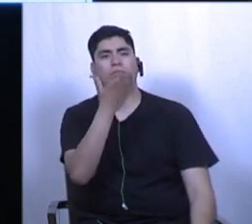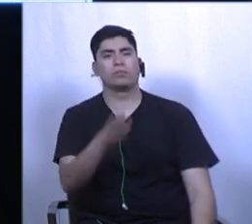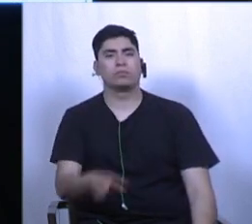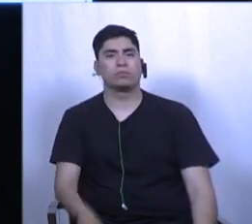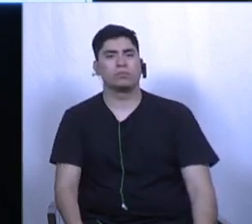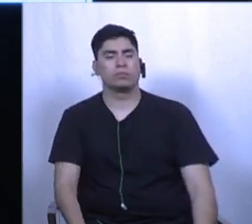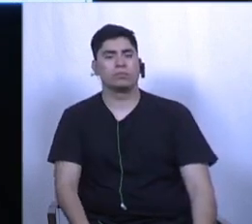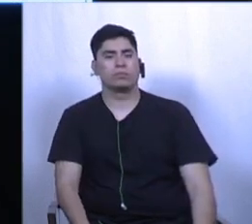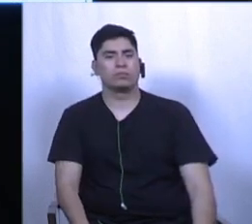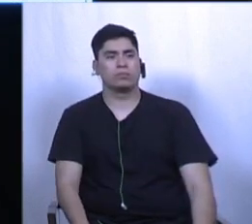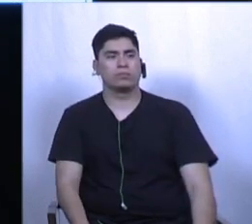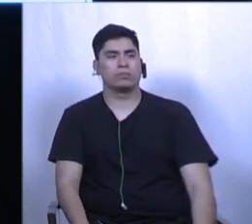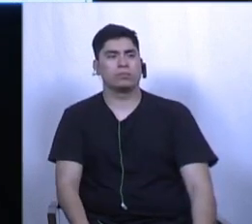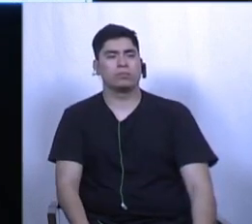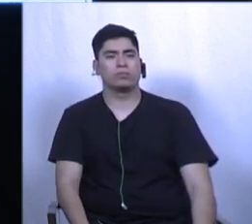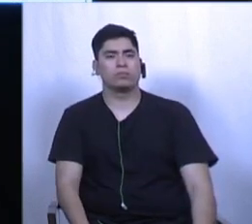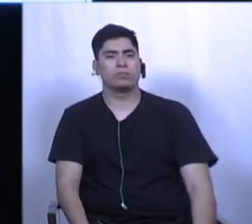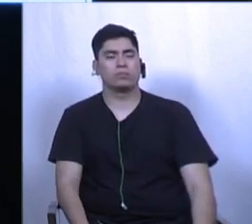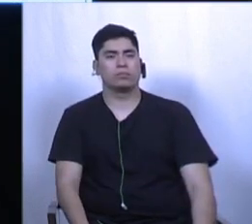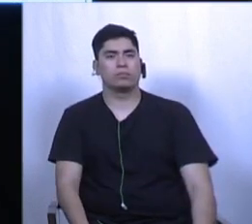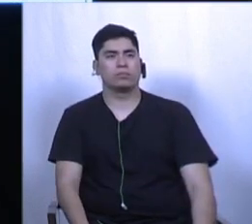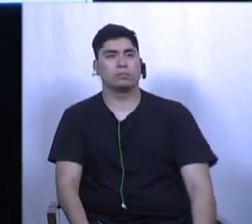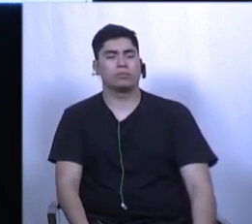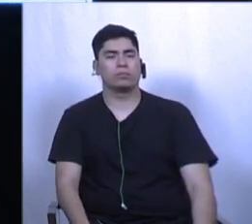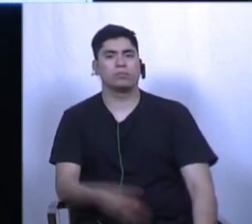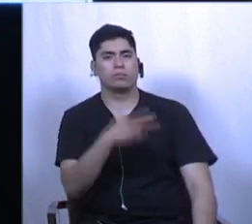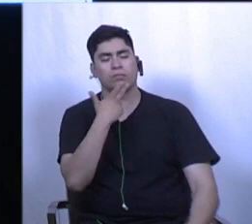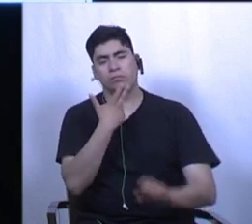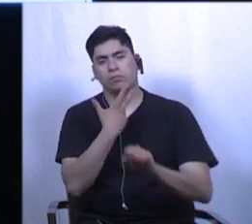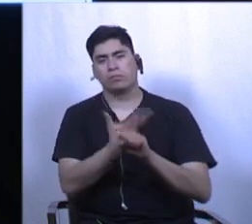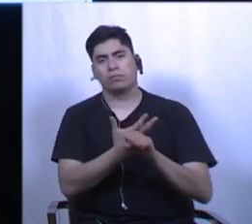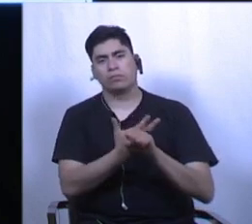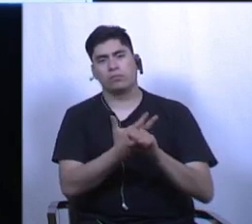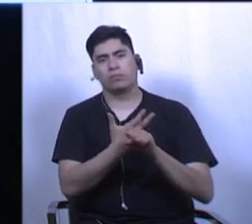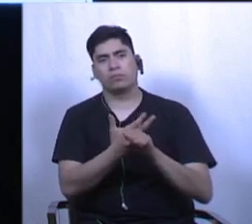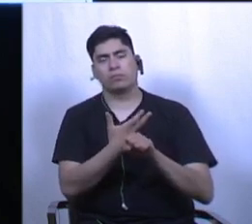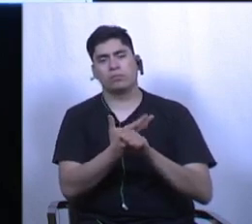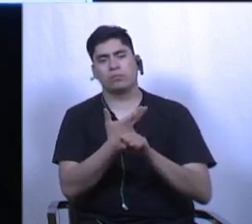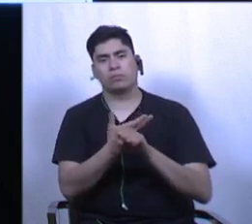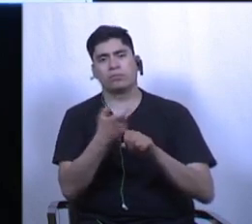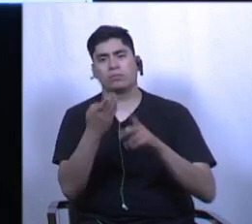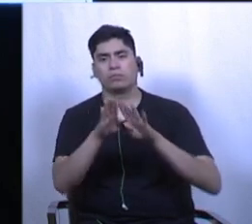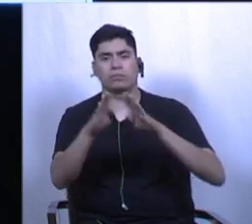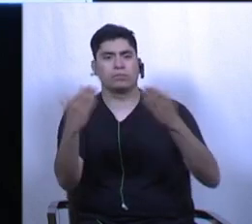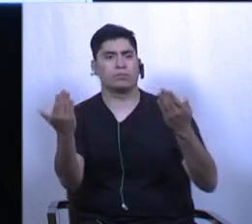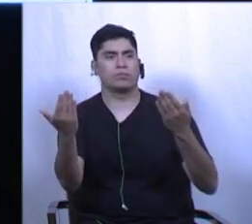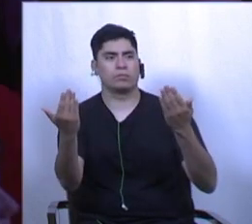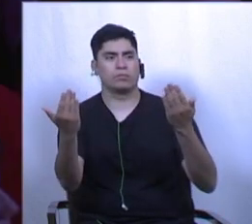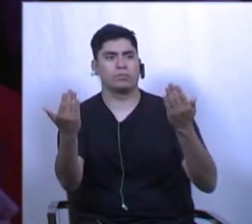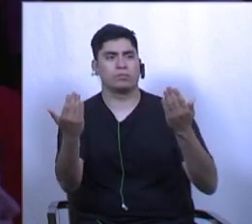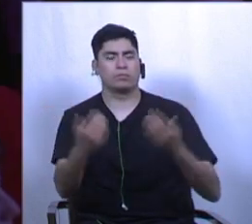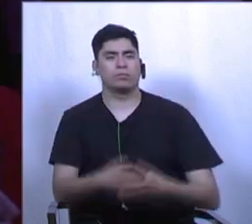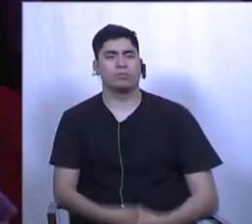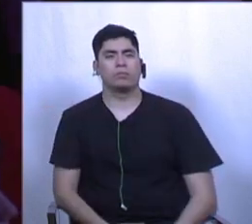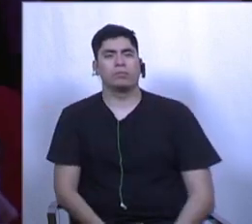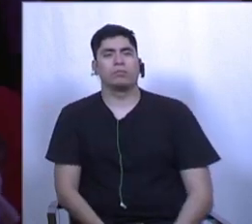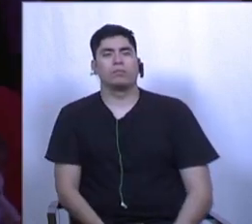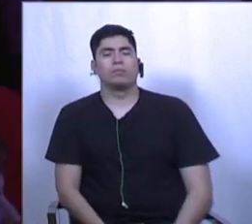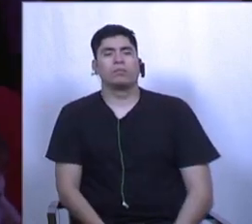una incidencia en los factores climáticos. Existen relaciones estrechas entre los micrófonos y la salud. Por